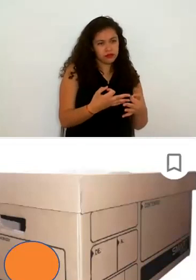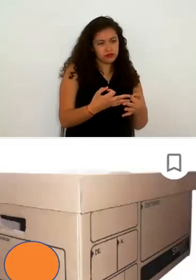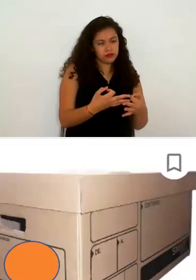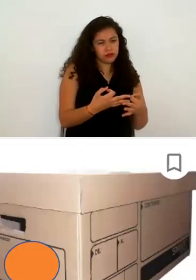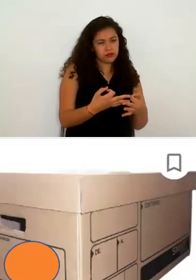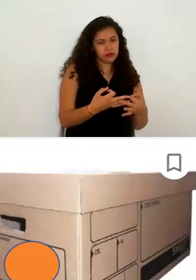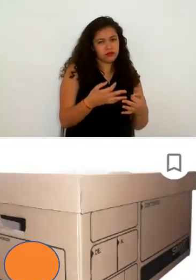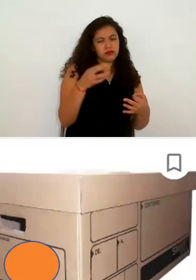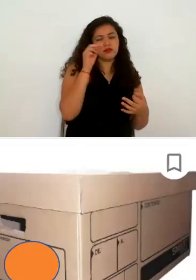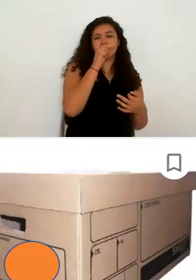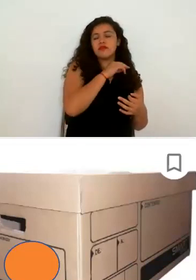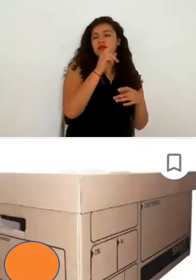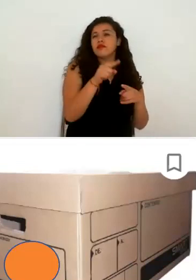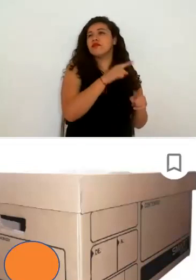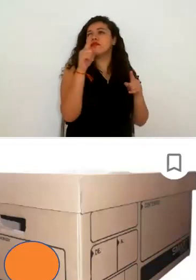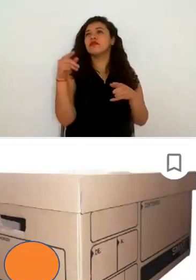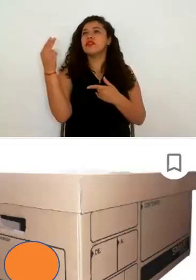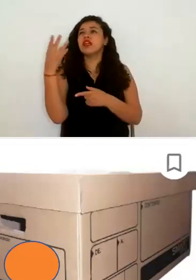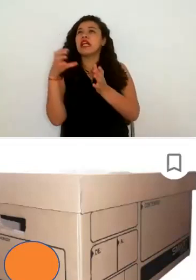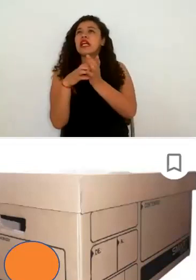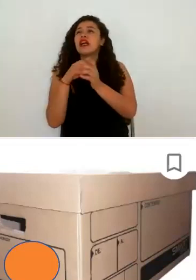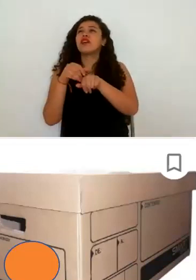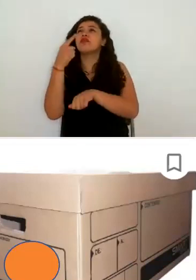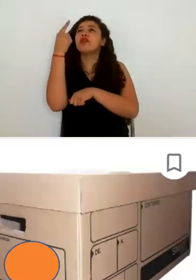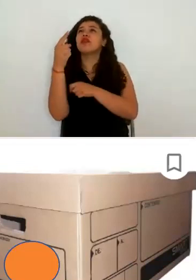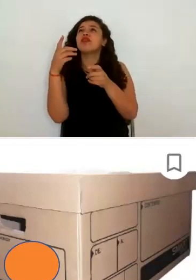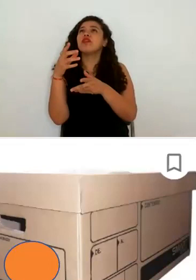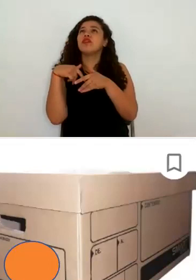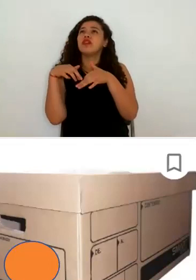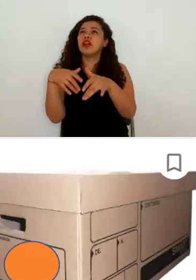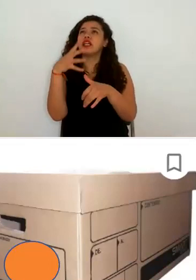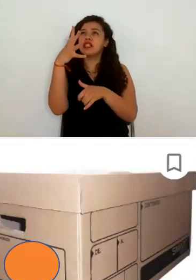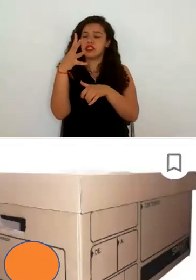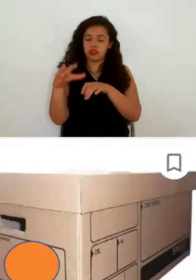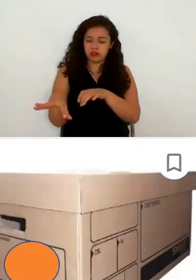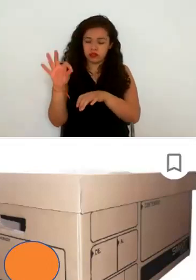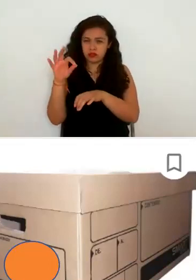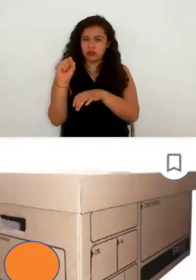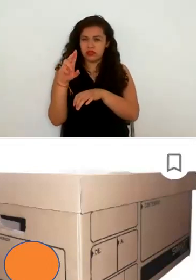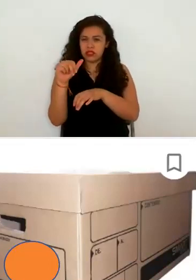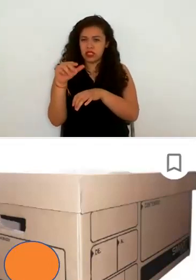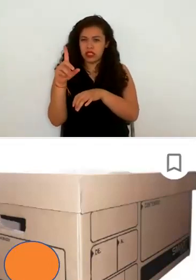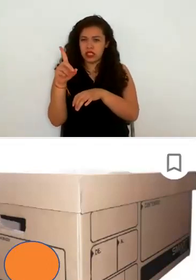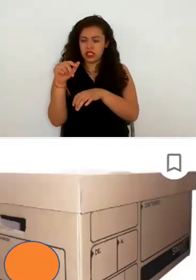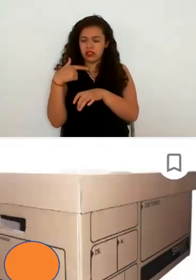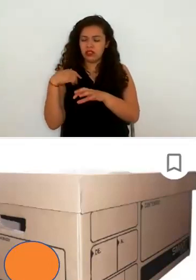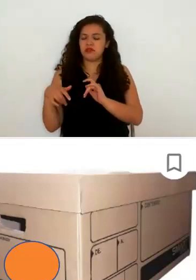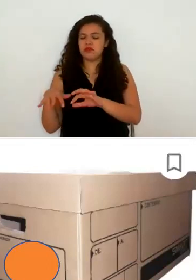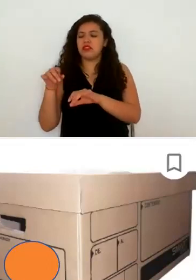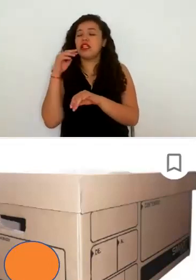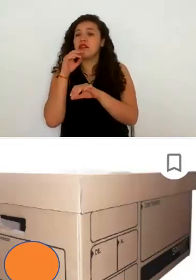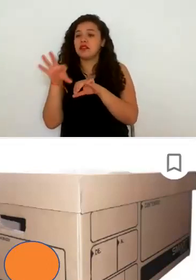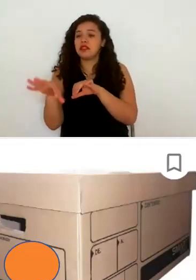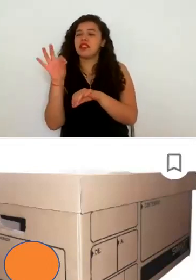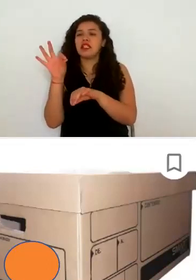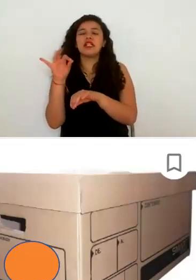decía rápidamente, dice, yo necesito la caja 1, el expediente 5 de Susana Diego. Entonces, sí están en tal,